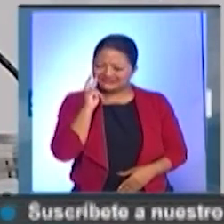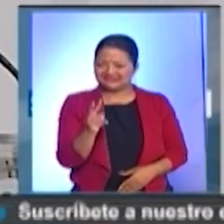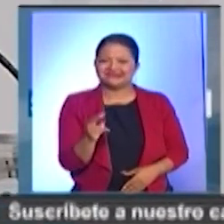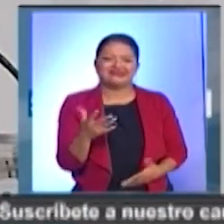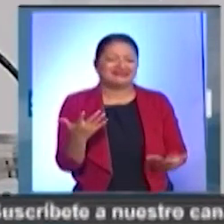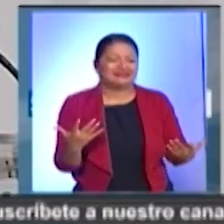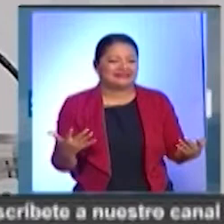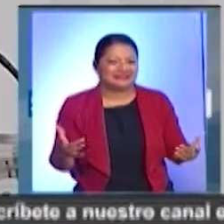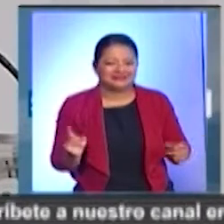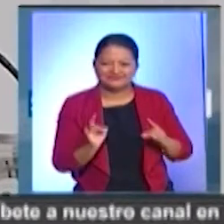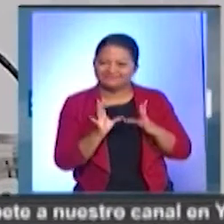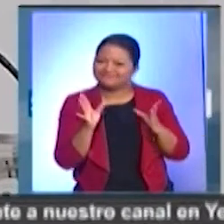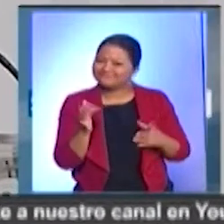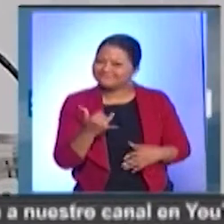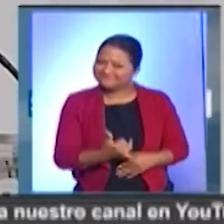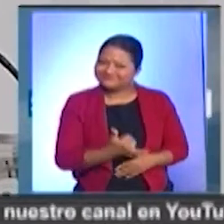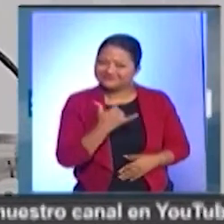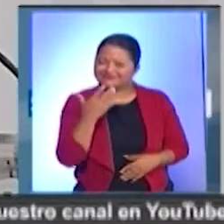d